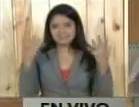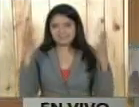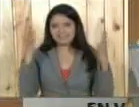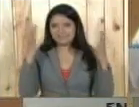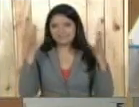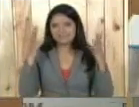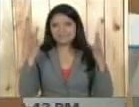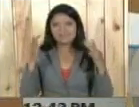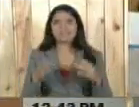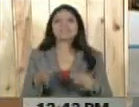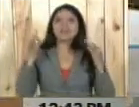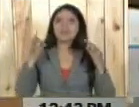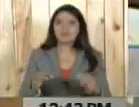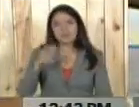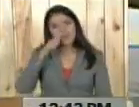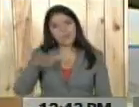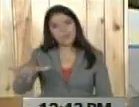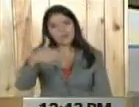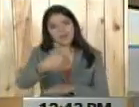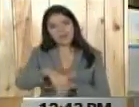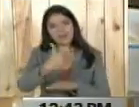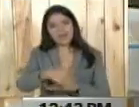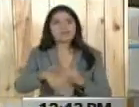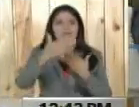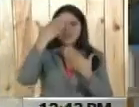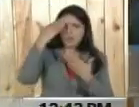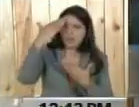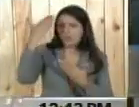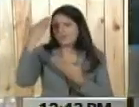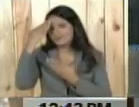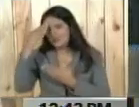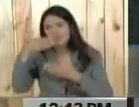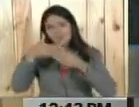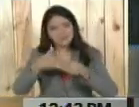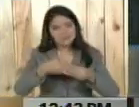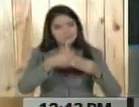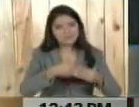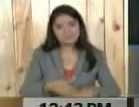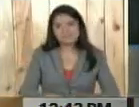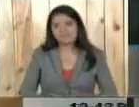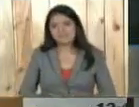Estoy seguro que el pueblo en las calles lo saluda.